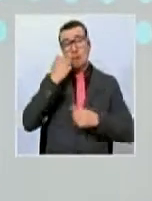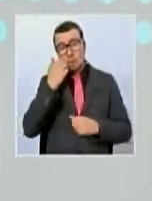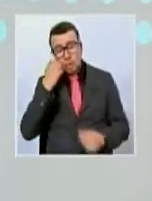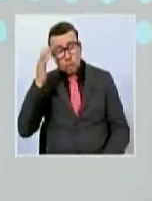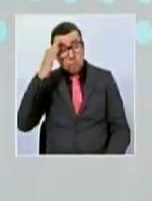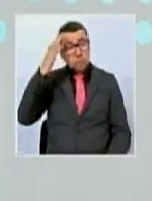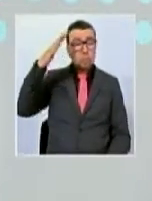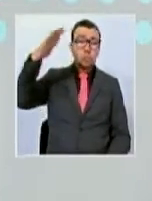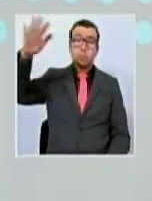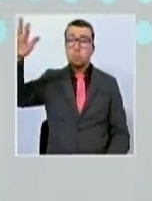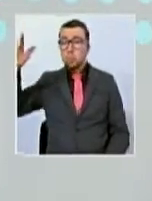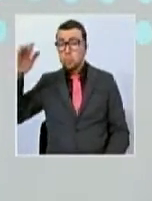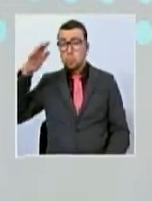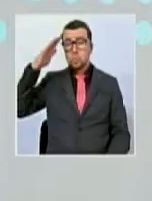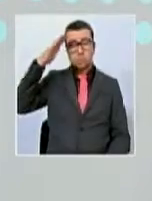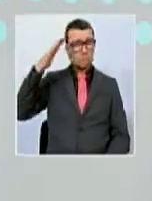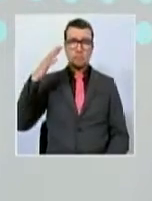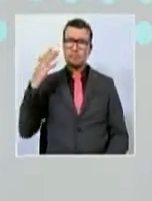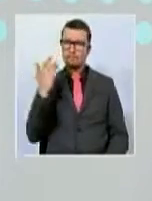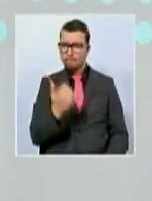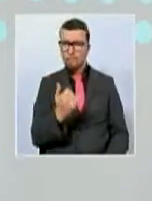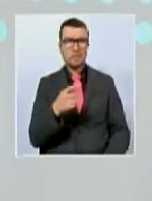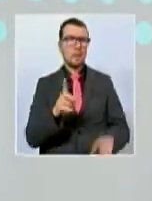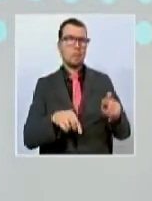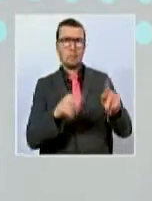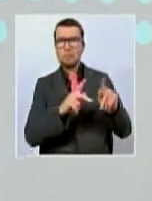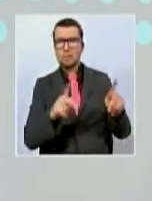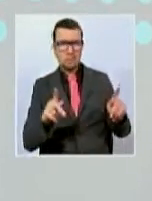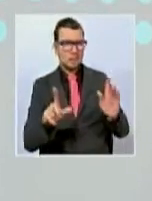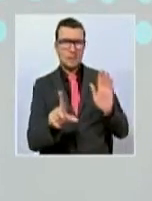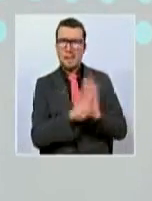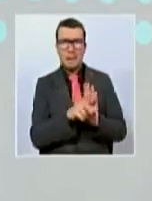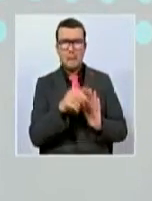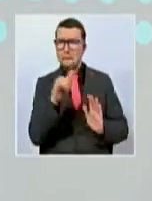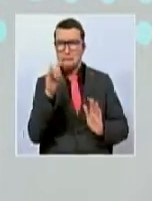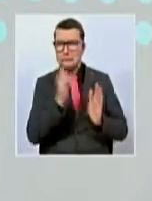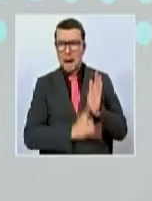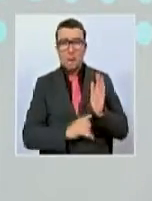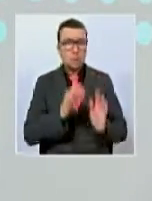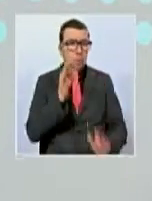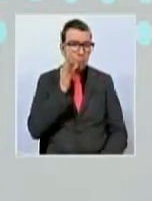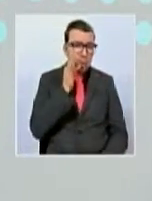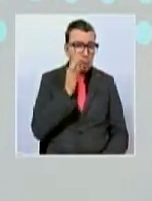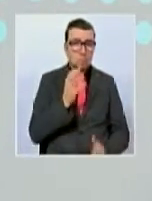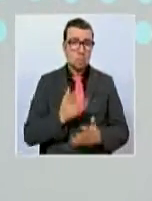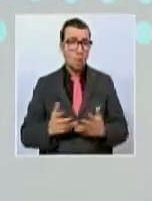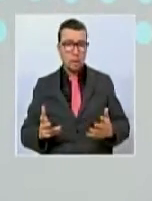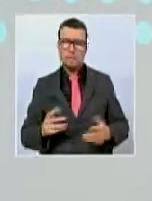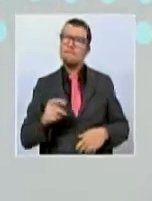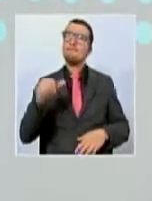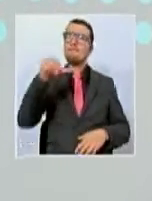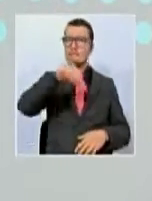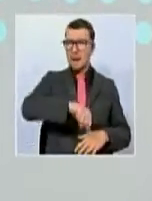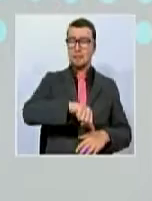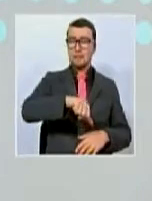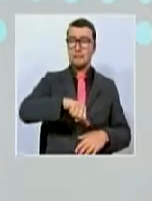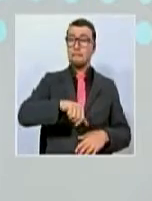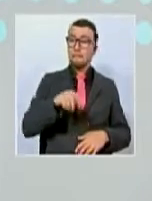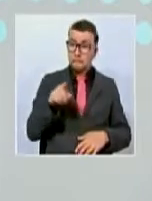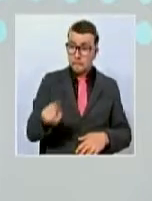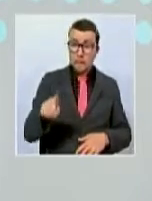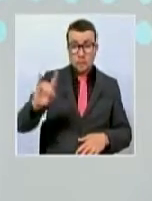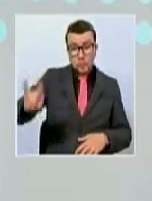utilizan pues en el consumo, digamos, ilícito, ¿cierto?, para fines recreativos. Esos cannabinoides van a